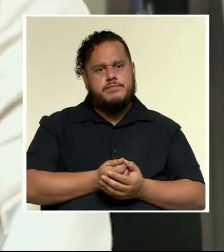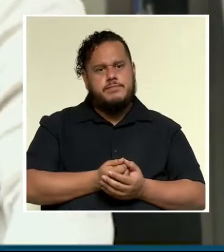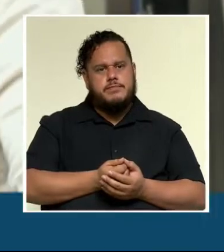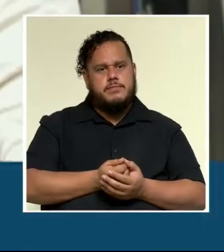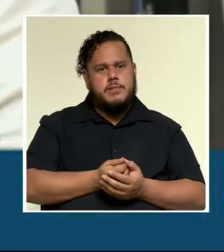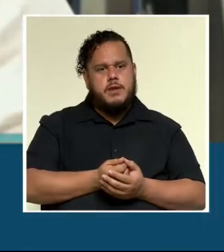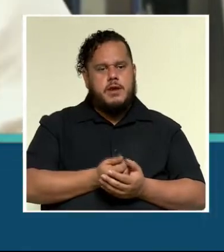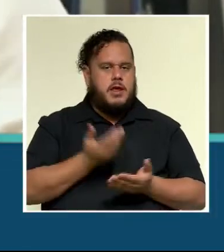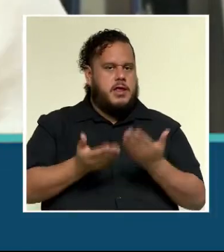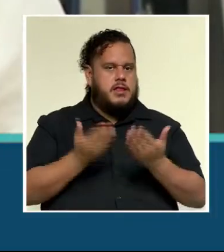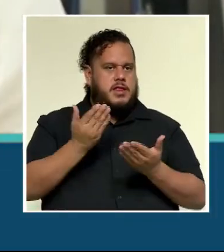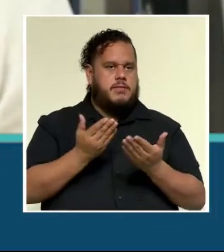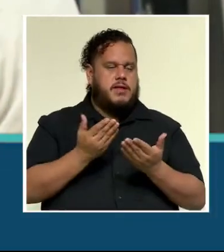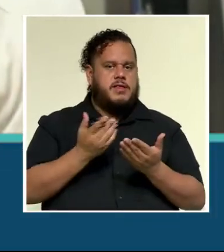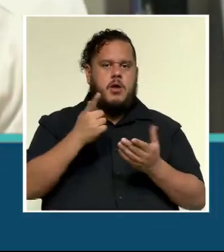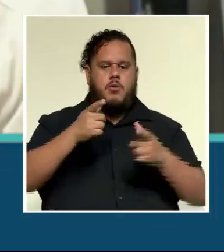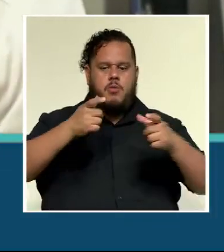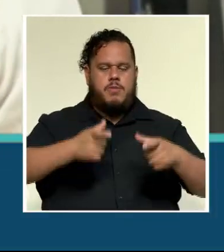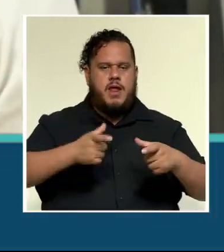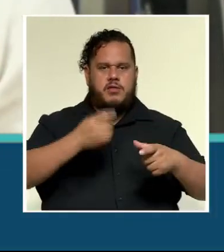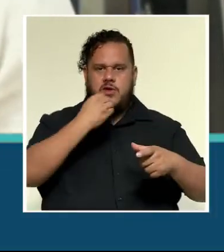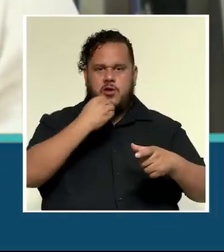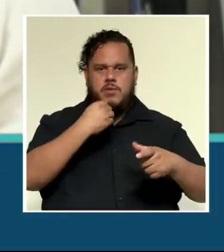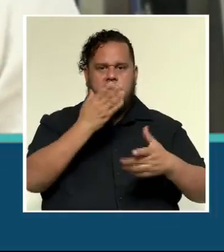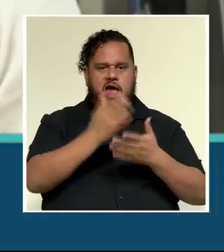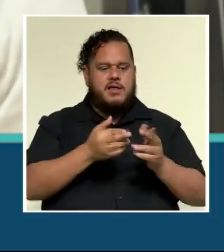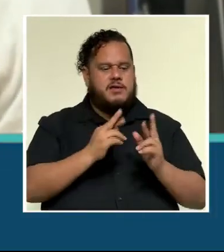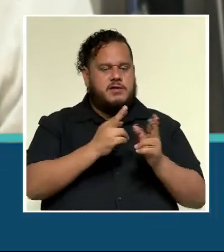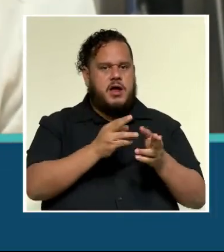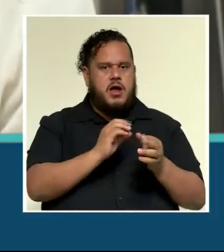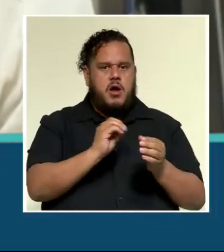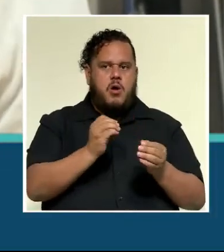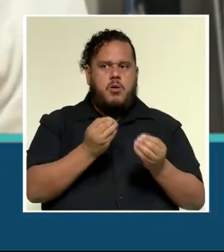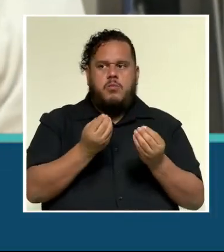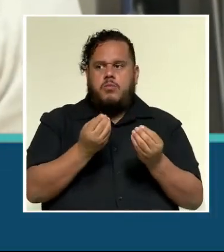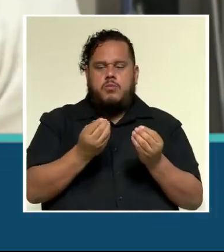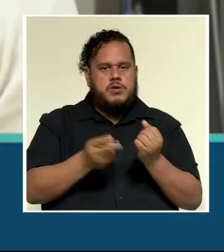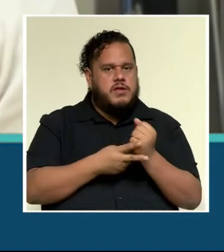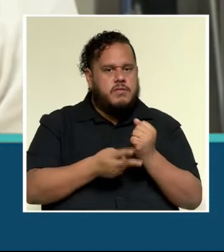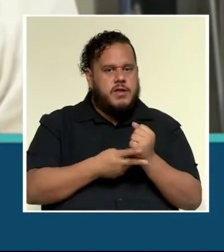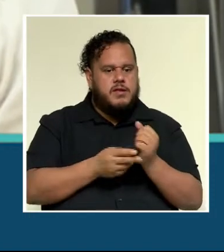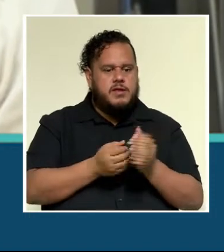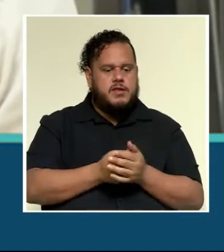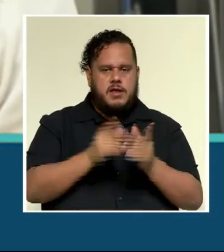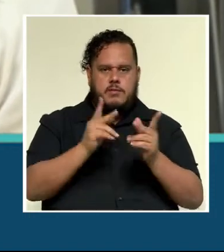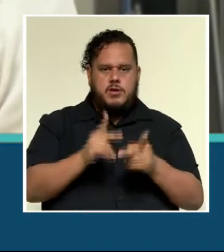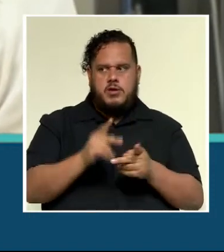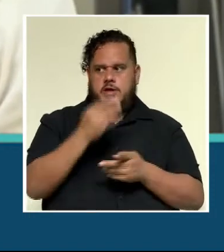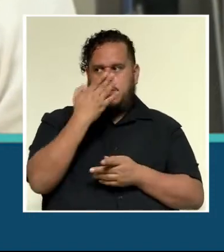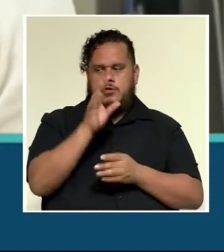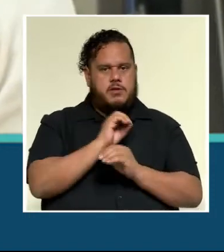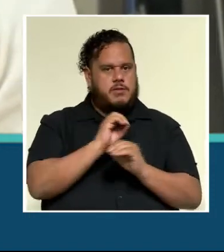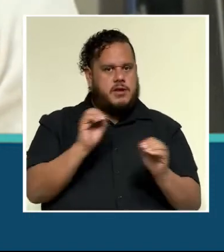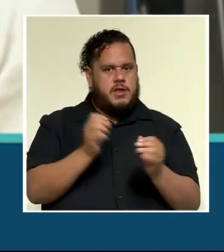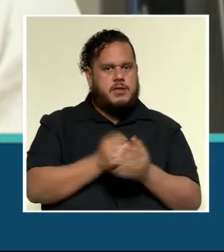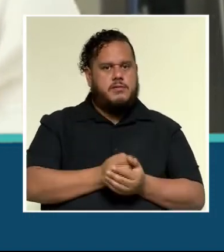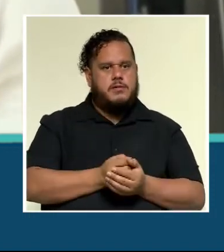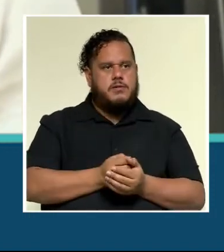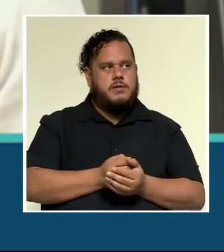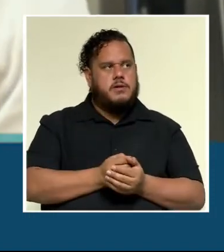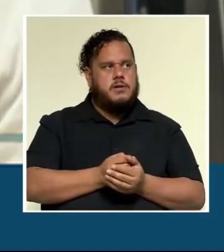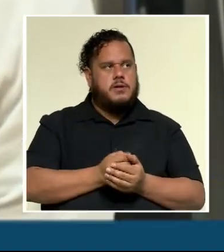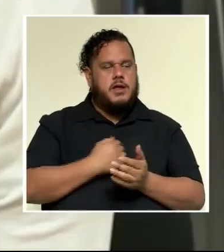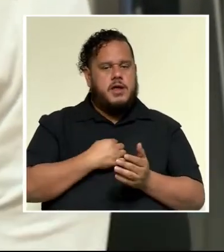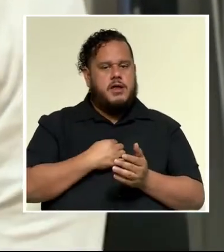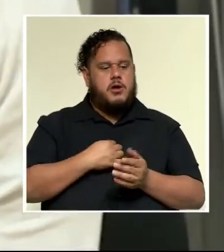tal vez de un plato de comida que pase alguien y le regale, o muchas veces gente que no sabe nada, lo marcan a